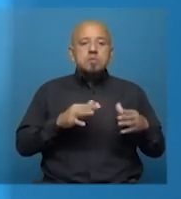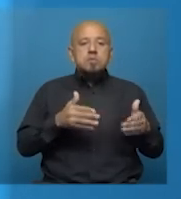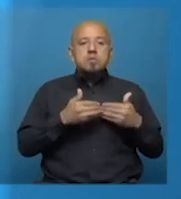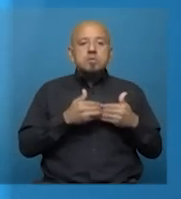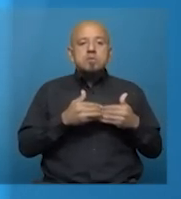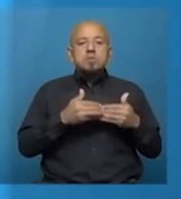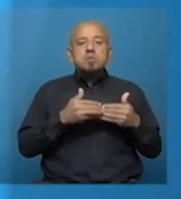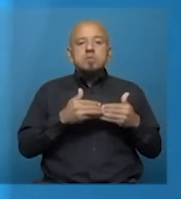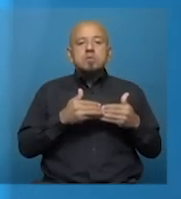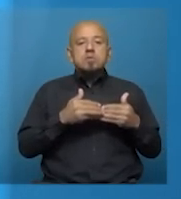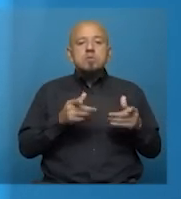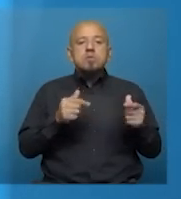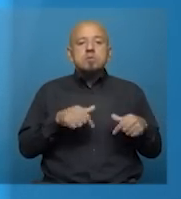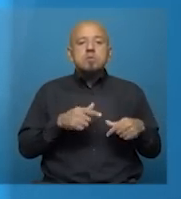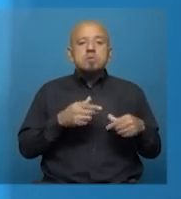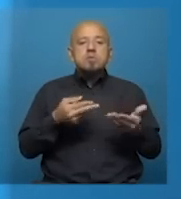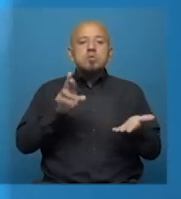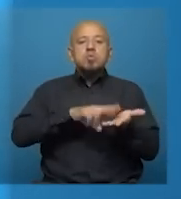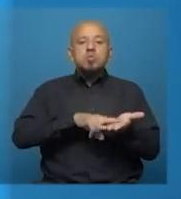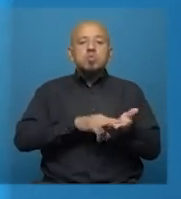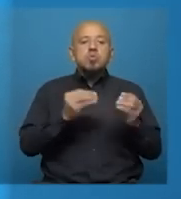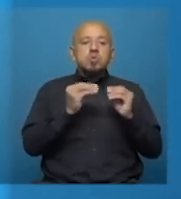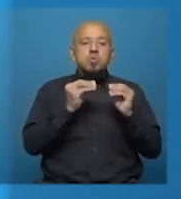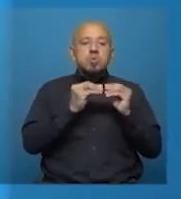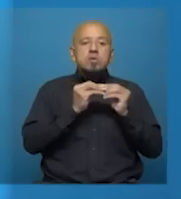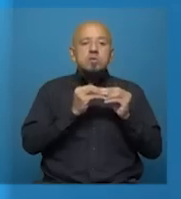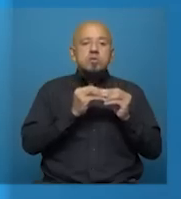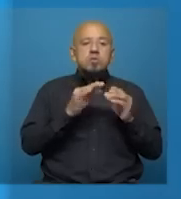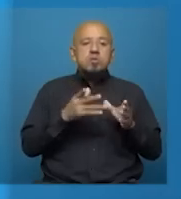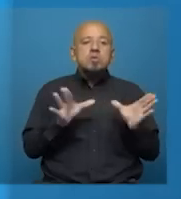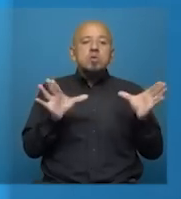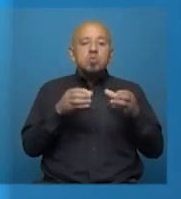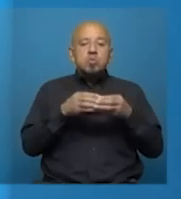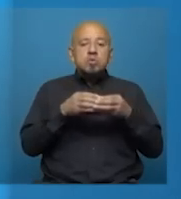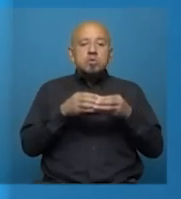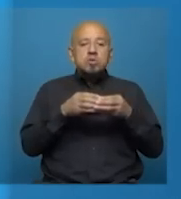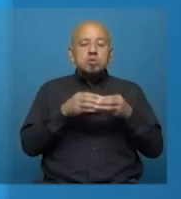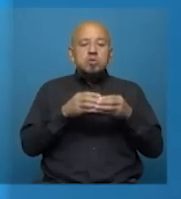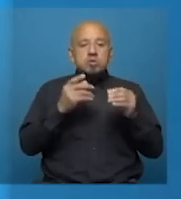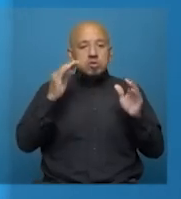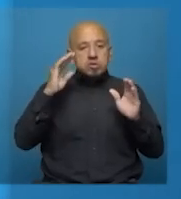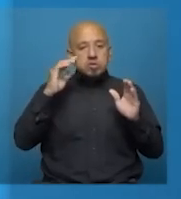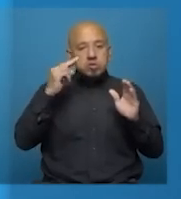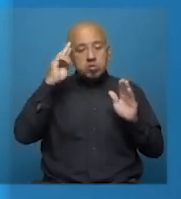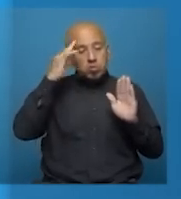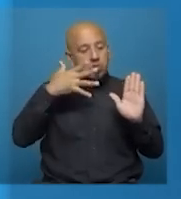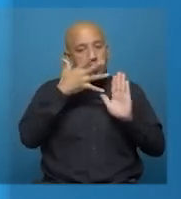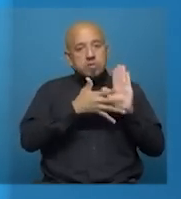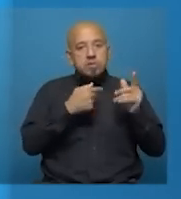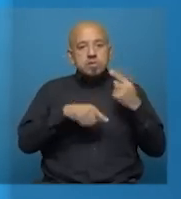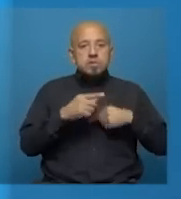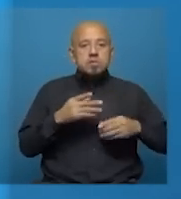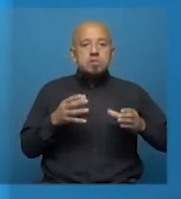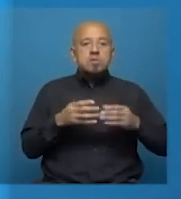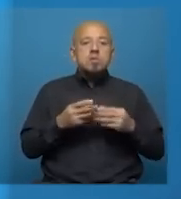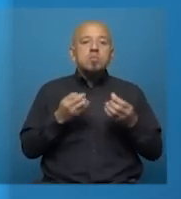a recibir resoluciones de compañeros del interior, de agrupaciones del interior que se están conformando de convocatoria. Por